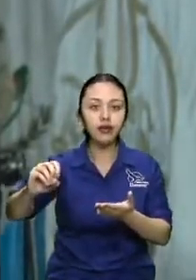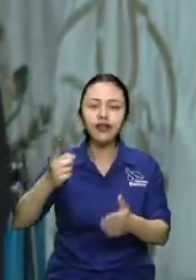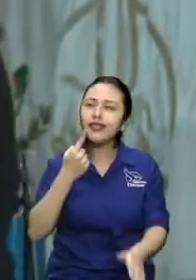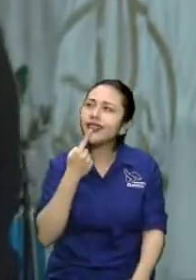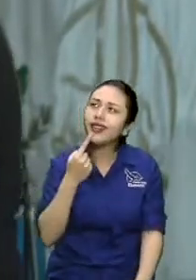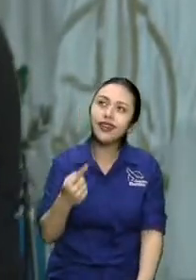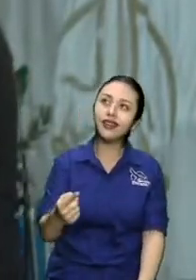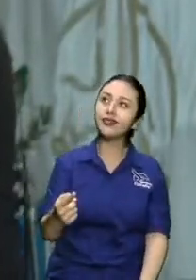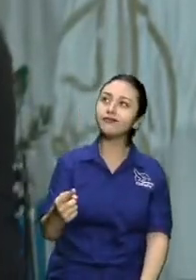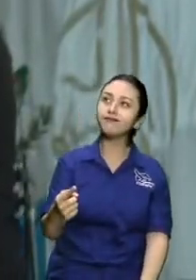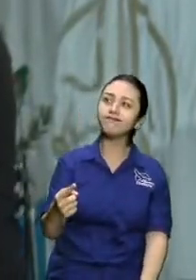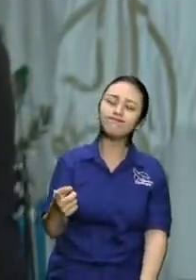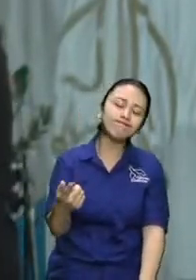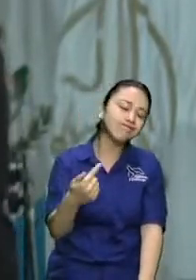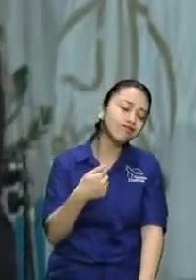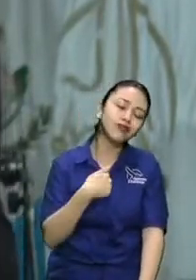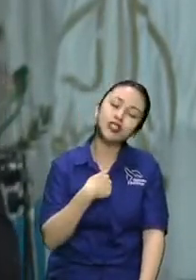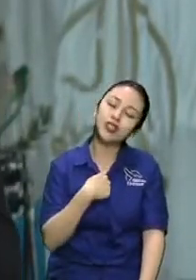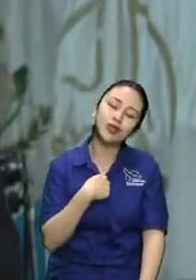cómo quisiera